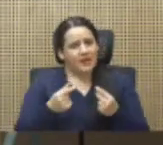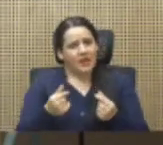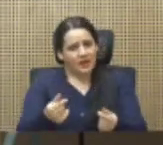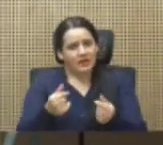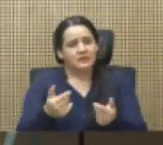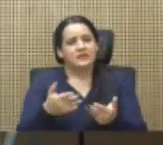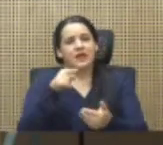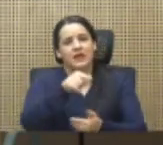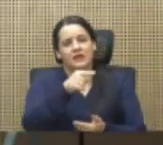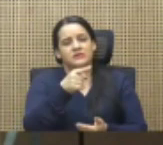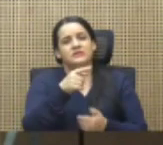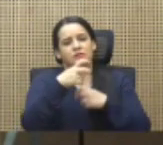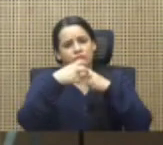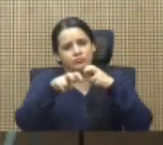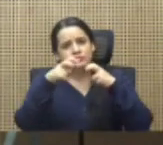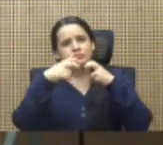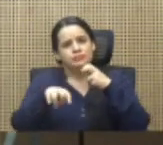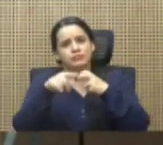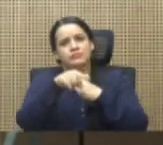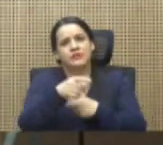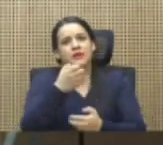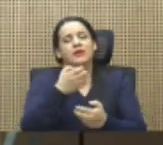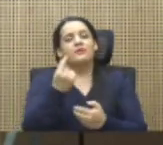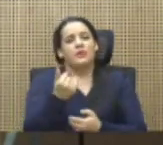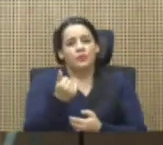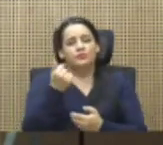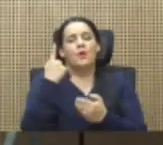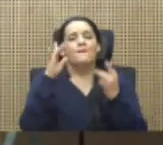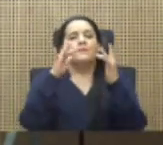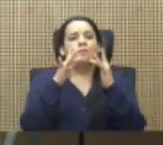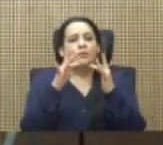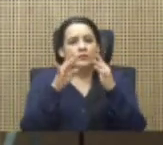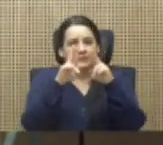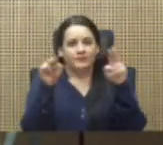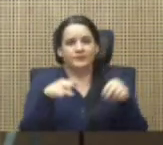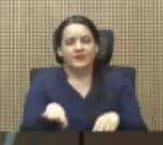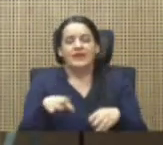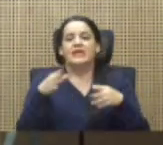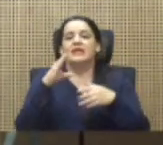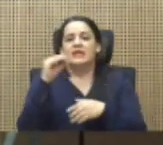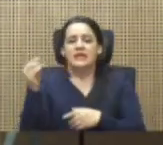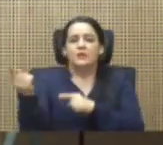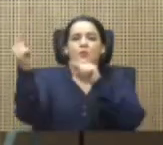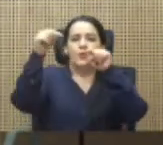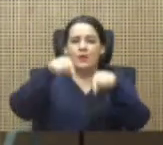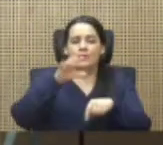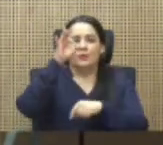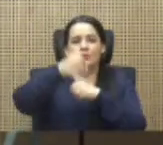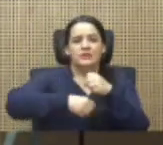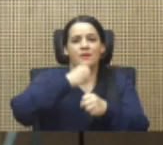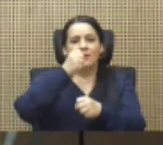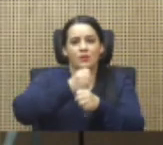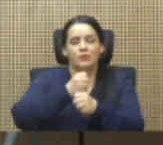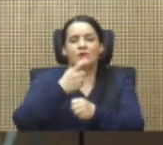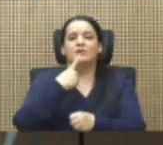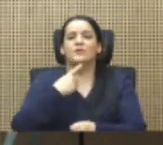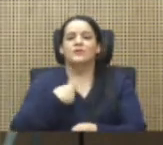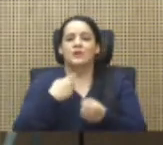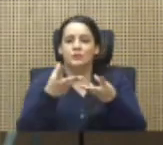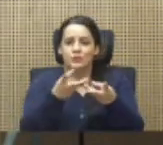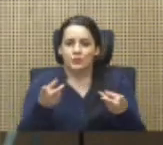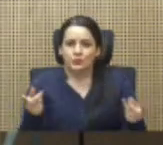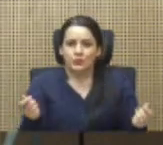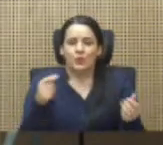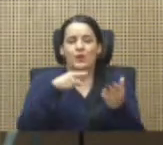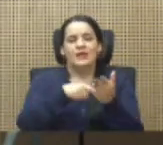conectividad educativa y vuelva el próximo año y nos cuenta que ya desenredó ese nudo histórico. Pero por ahora solo puede atribuirse